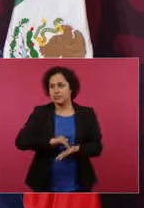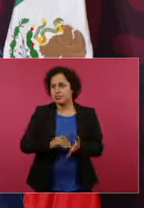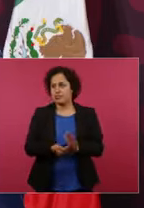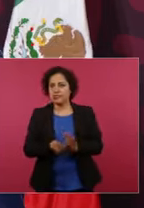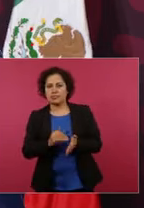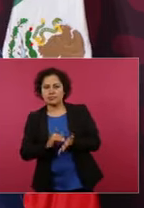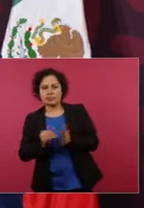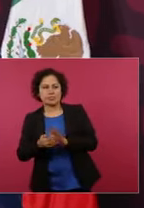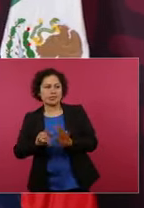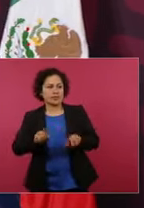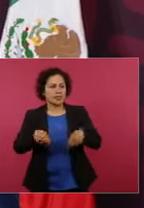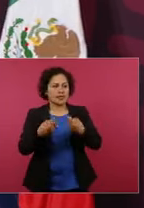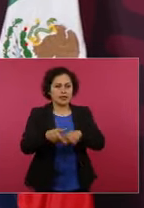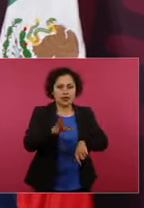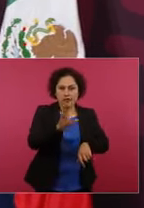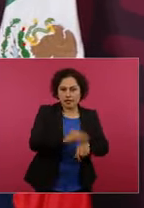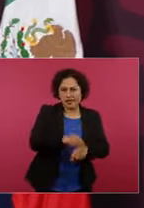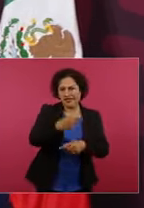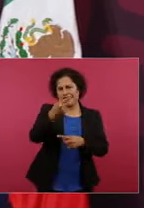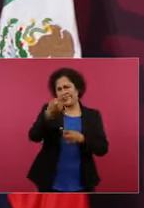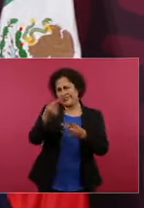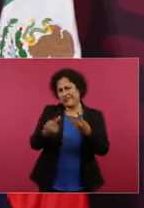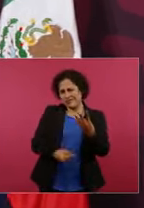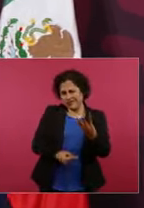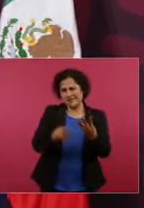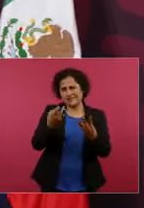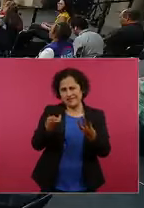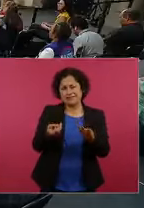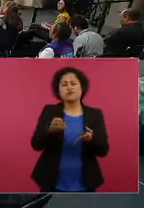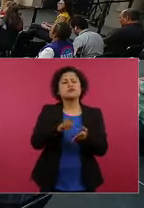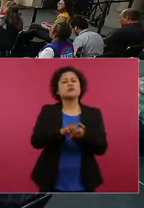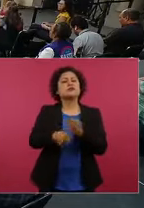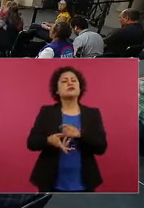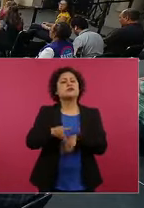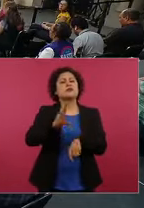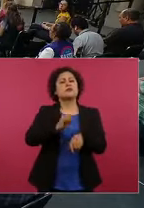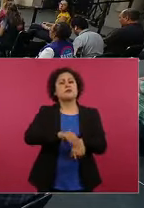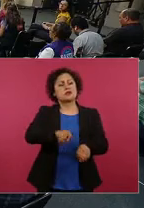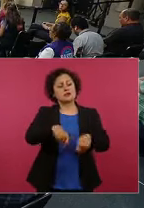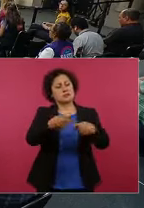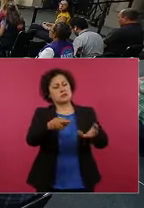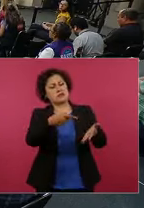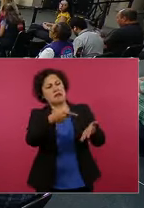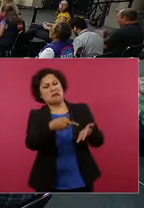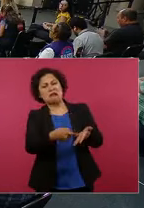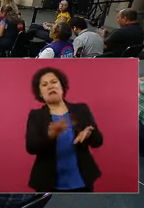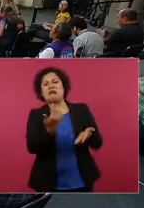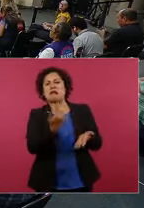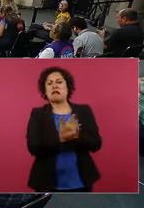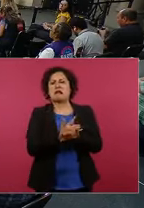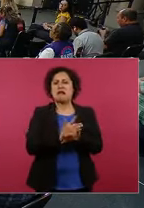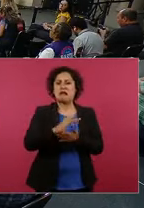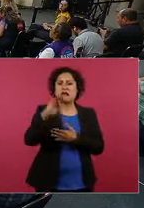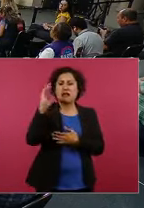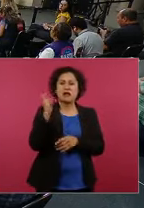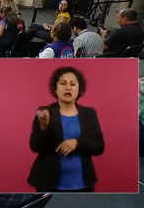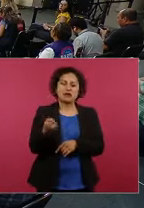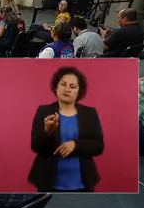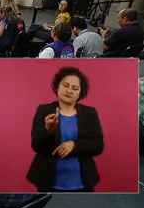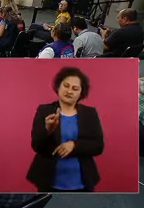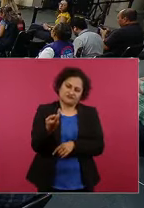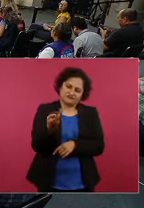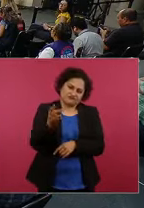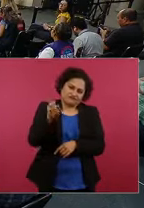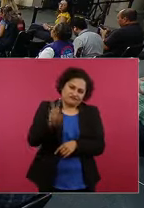otorgando permisos que se exceden, ¿no? No debería de permitirse esto. Y